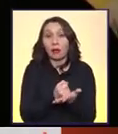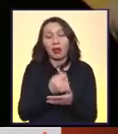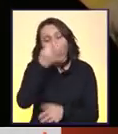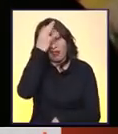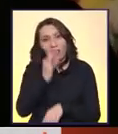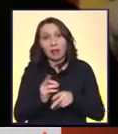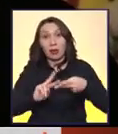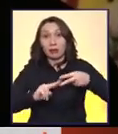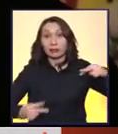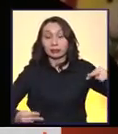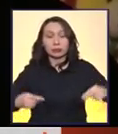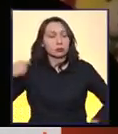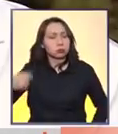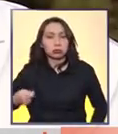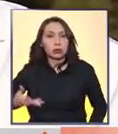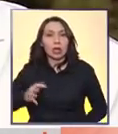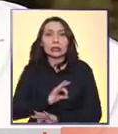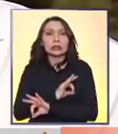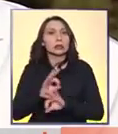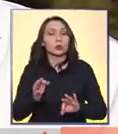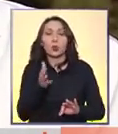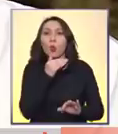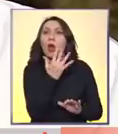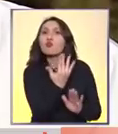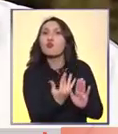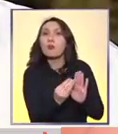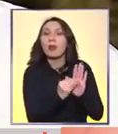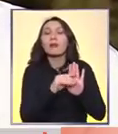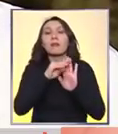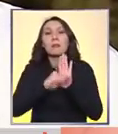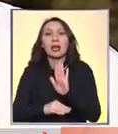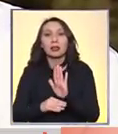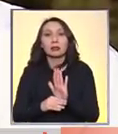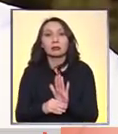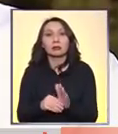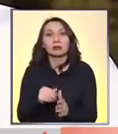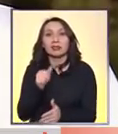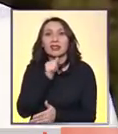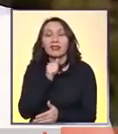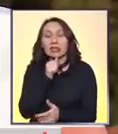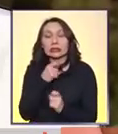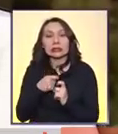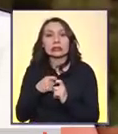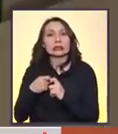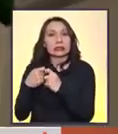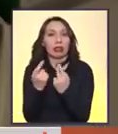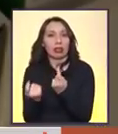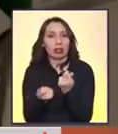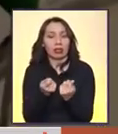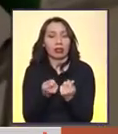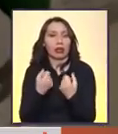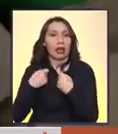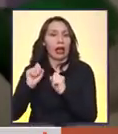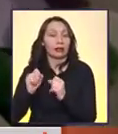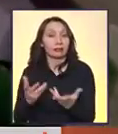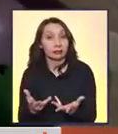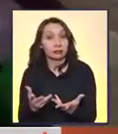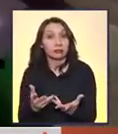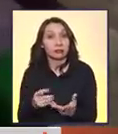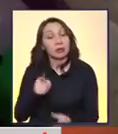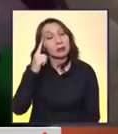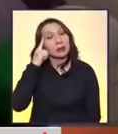de alto costo porque nada se codifica. Ahora falta ganar la pelea financiera. ¿Y si de pronto su